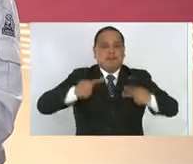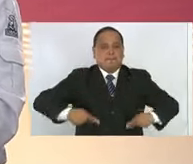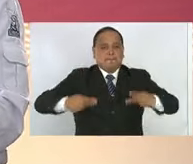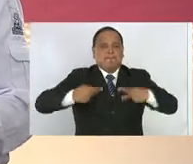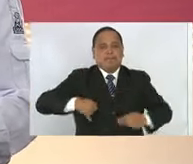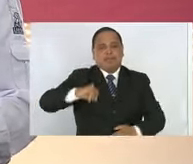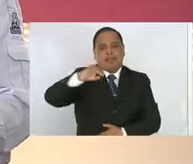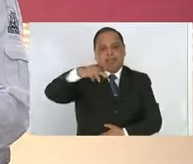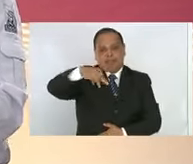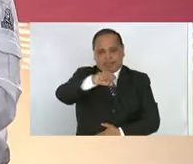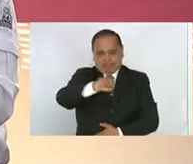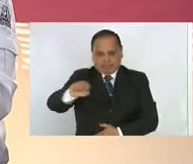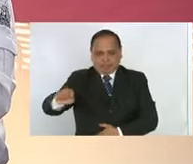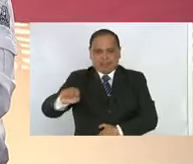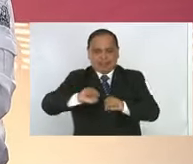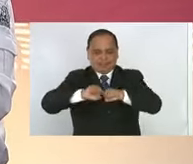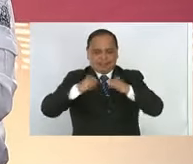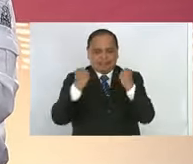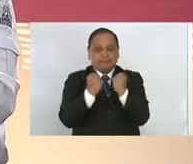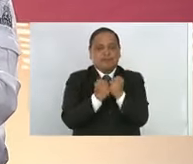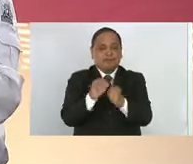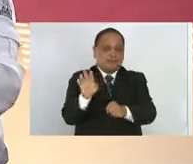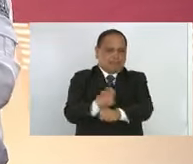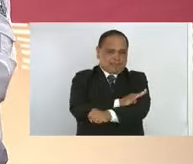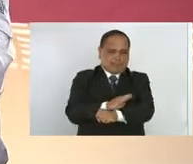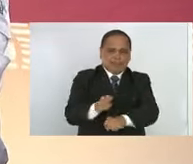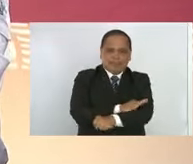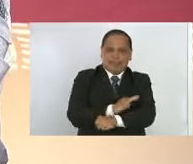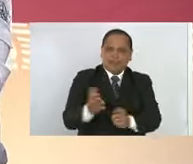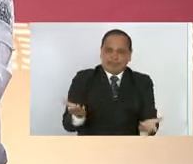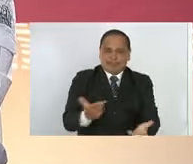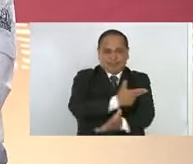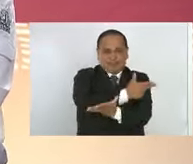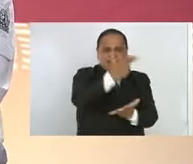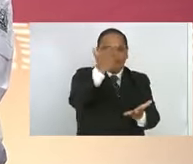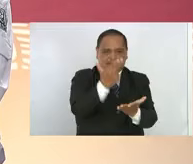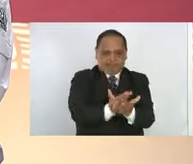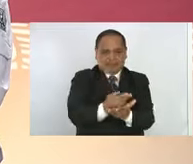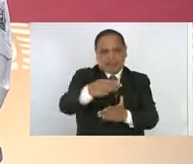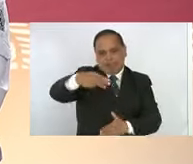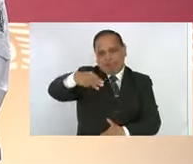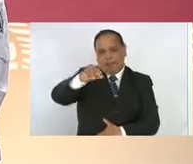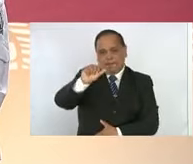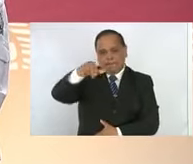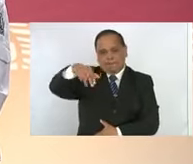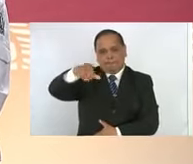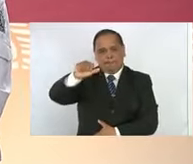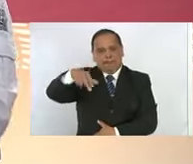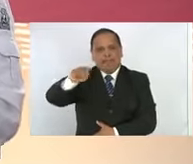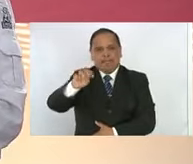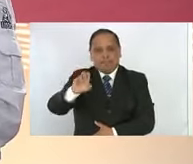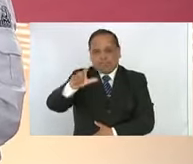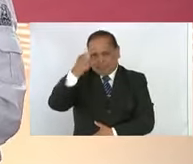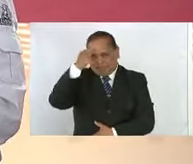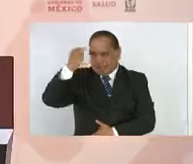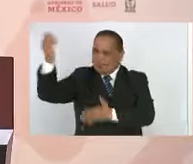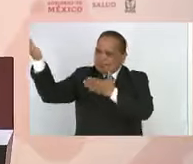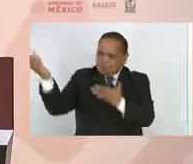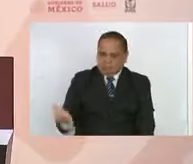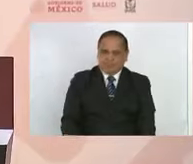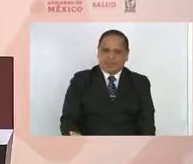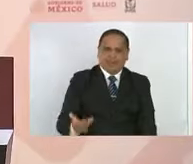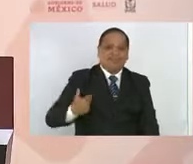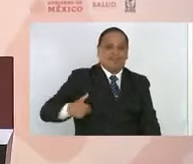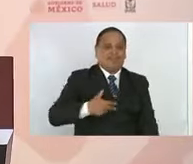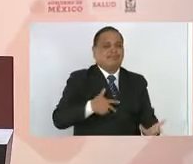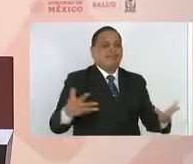IMSS Bienestar y del régimen ordinario que vino desde Jezelchacán y de Mamantel para estar aquí con nosotros.